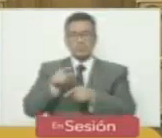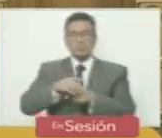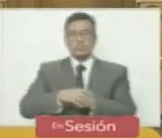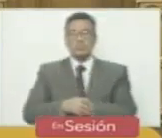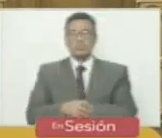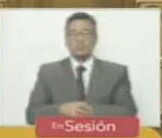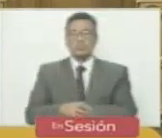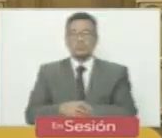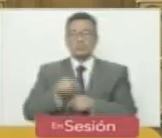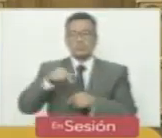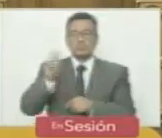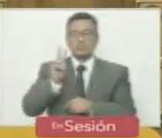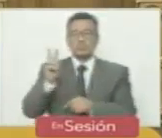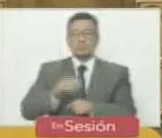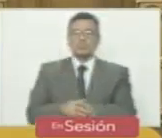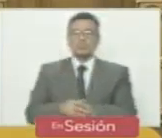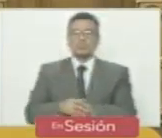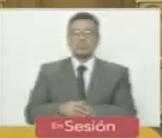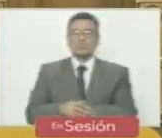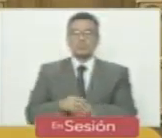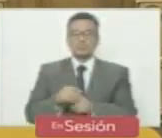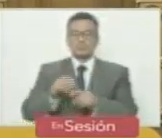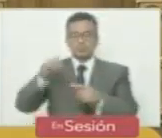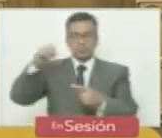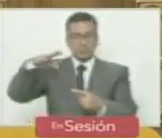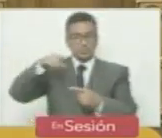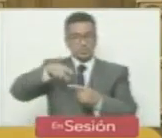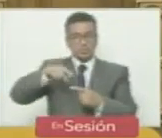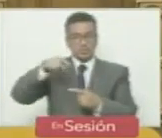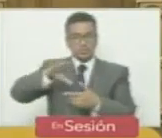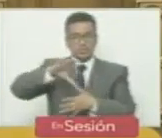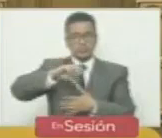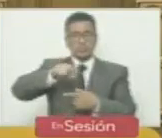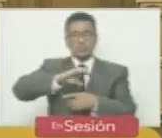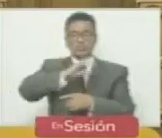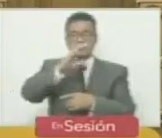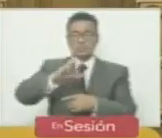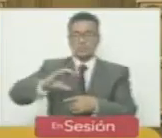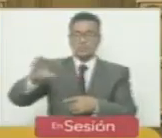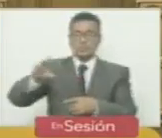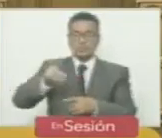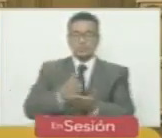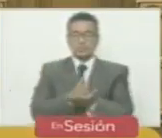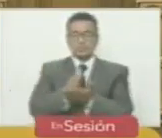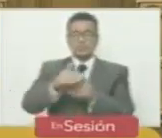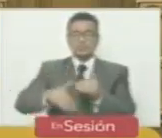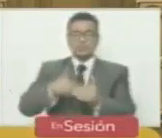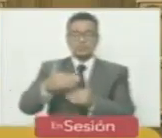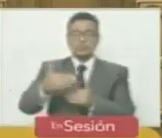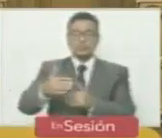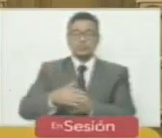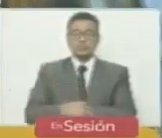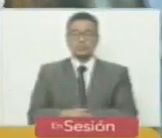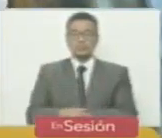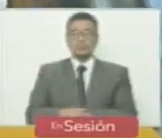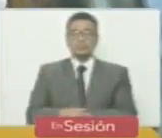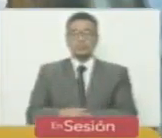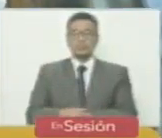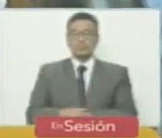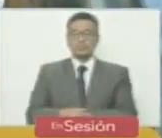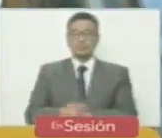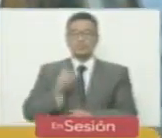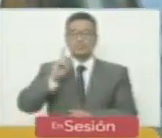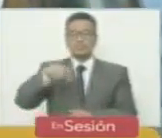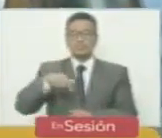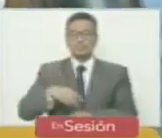Trabajadoras de Venezuela, que es un faro en América Latina y el Caribe para seguir adelante. Por otro